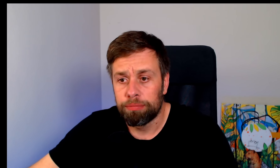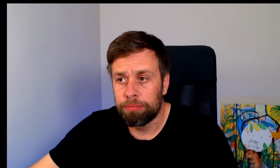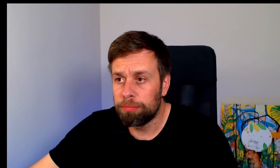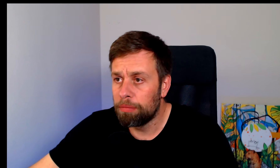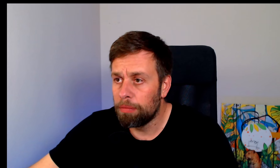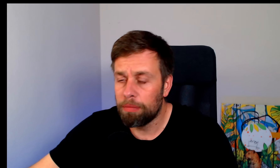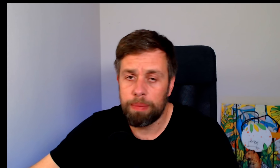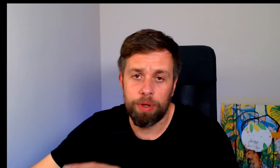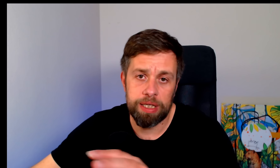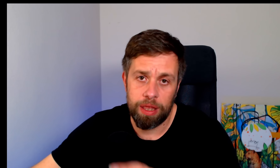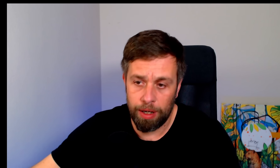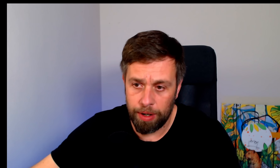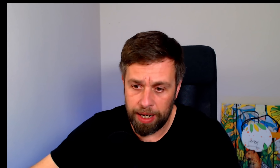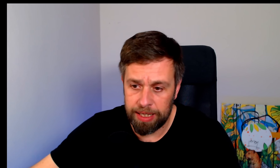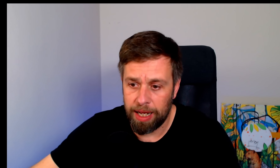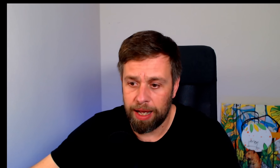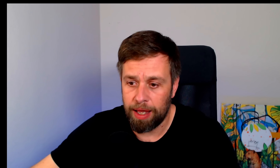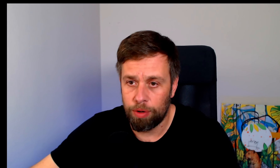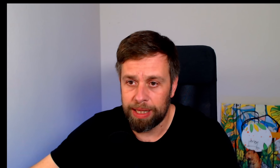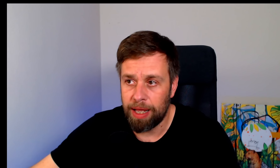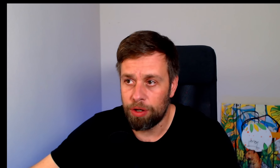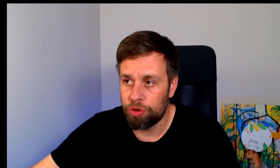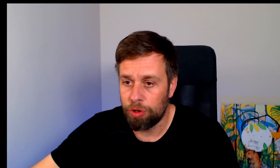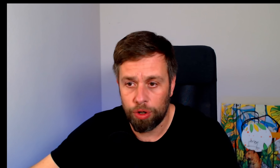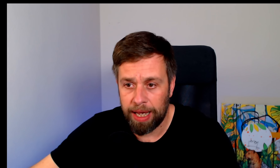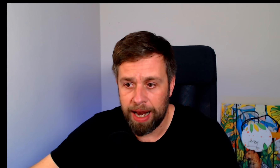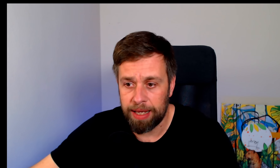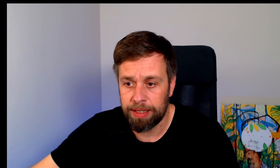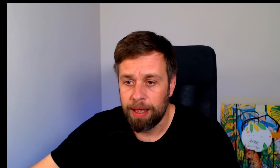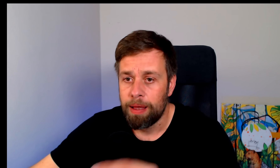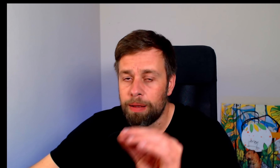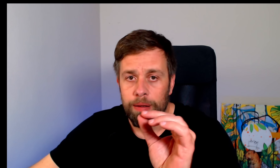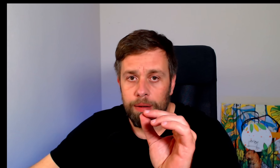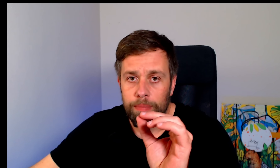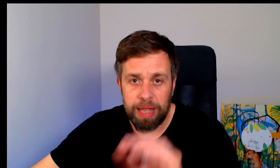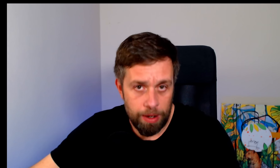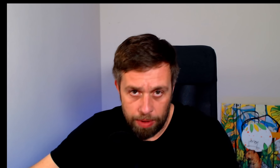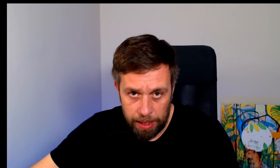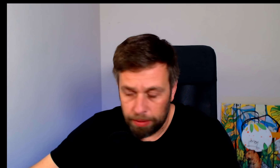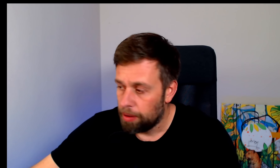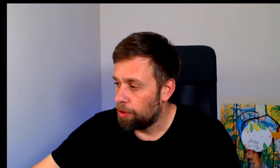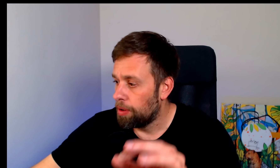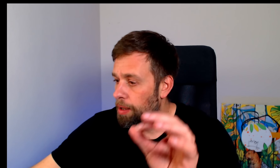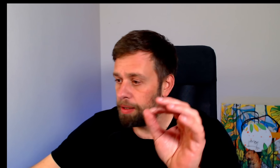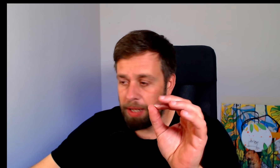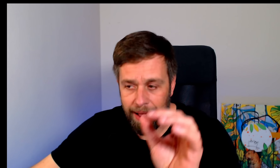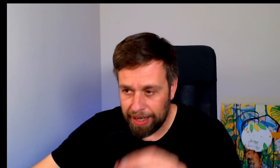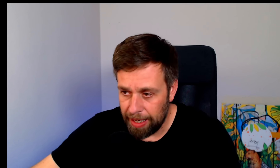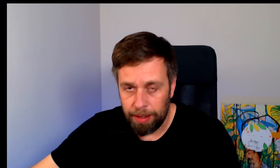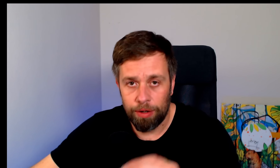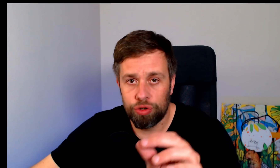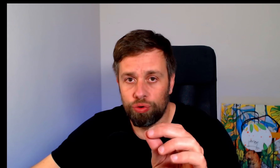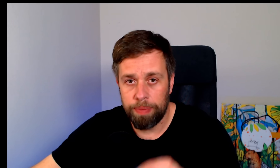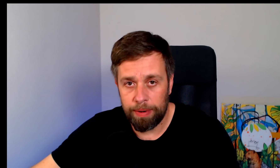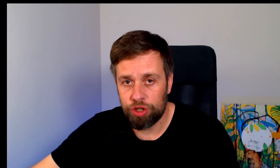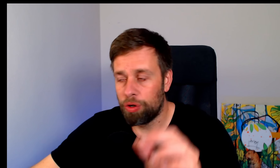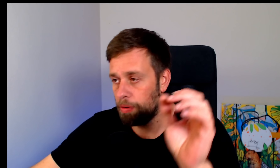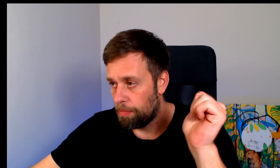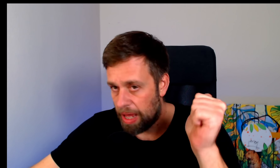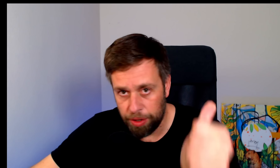Mirad me podéis decir lo que queráis en la caja de comentarios lo que queráis me da igual aquí los